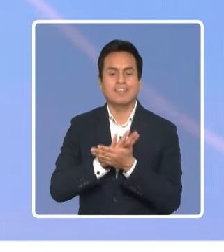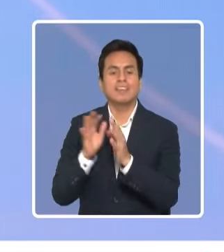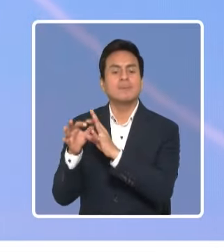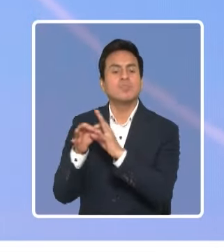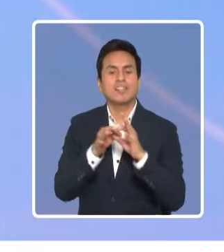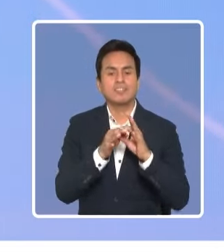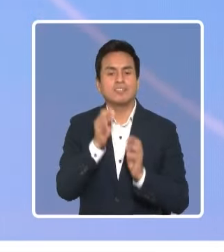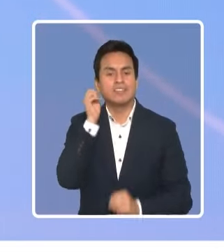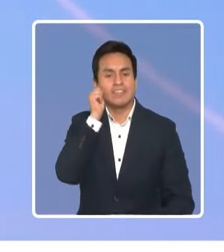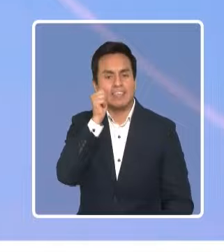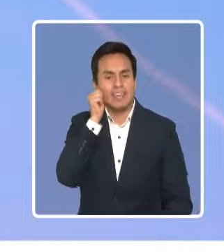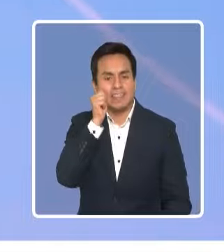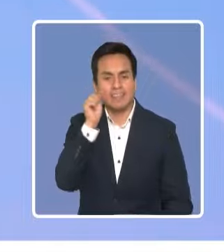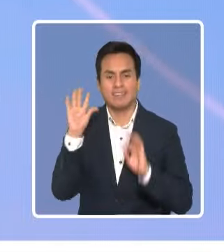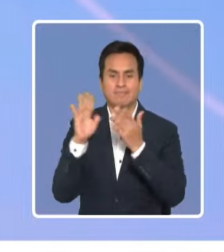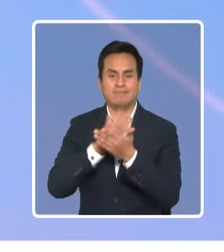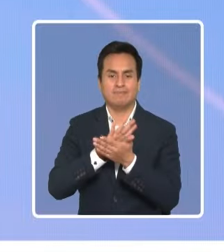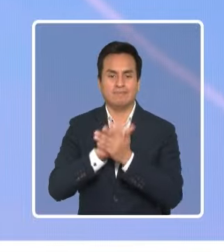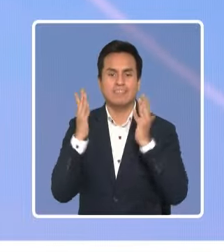que día a día